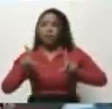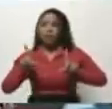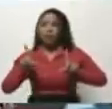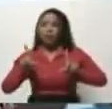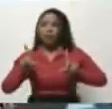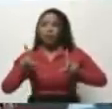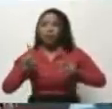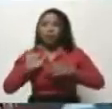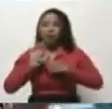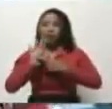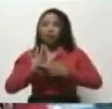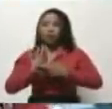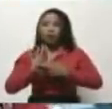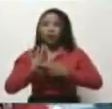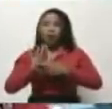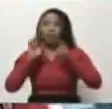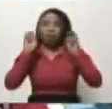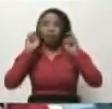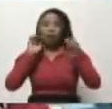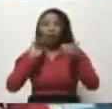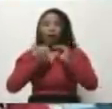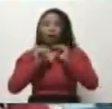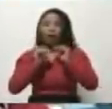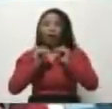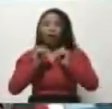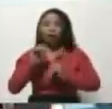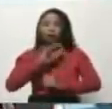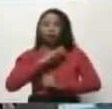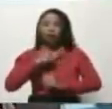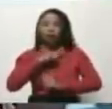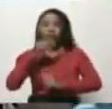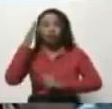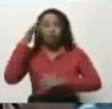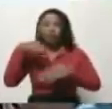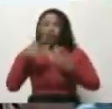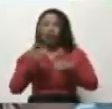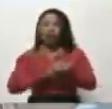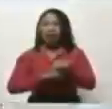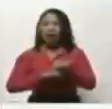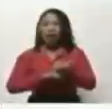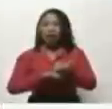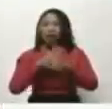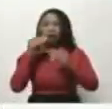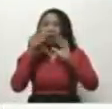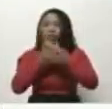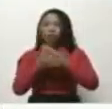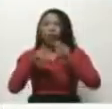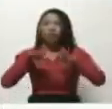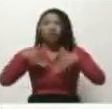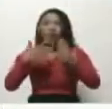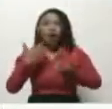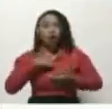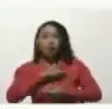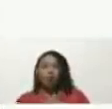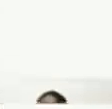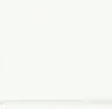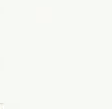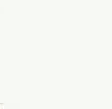al referirnos a la ética, a lo que nos estamos refiriendo es al carácter. ¿Cuál es nuestro